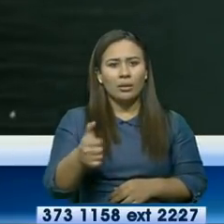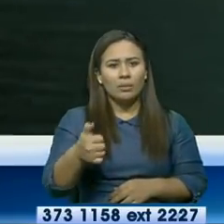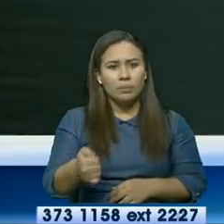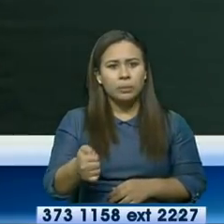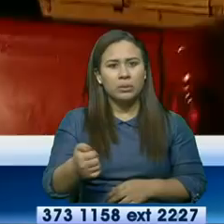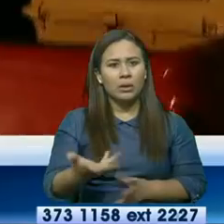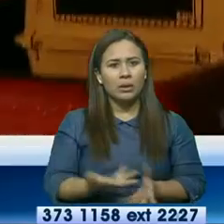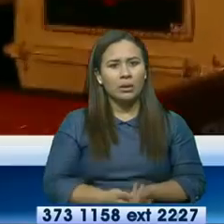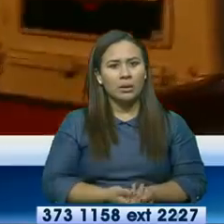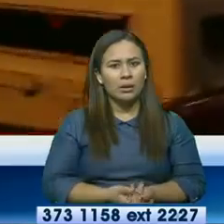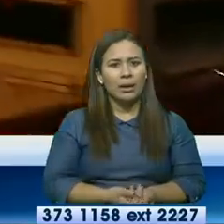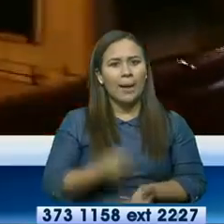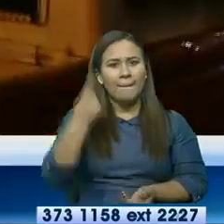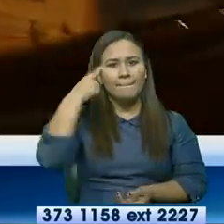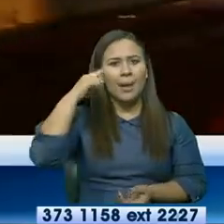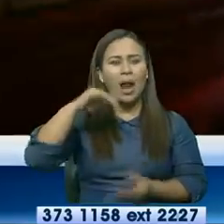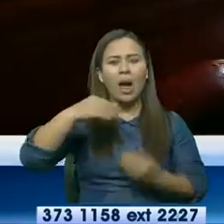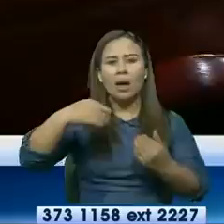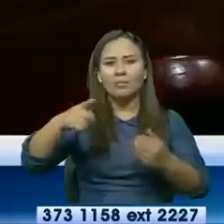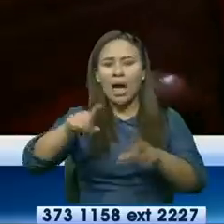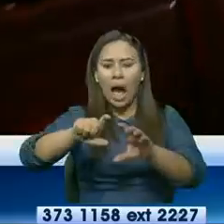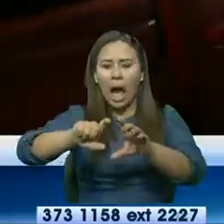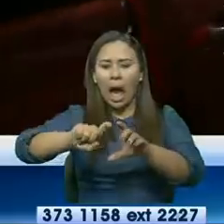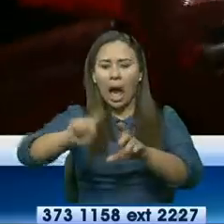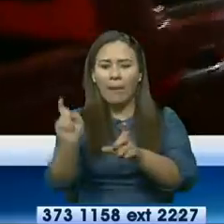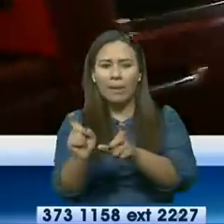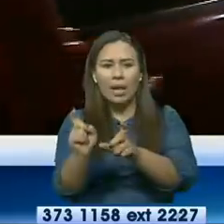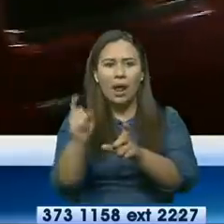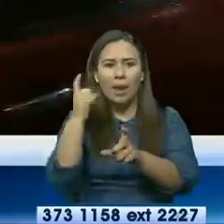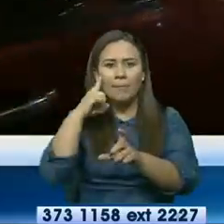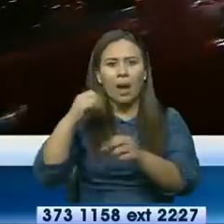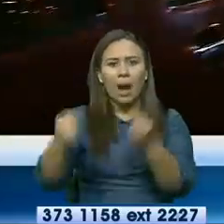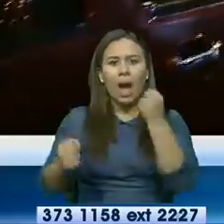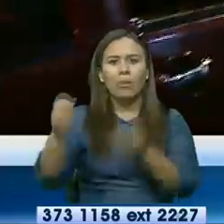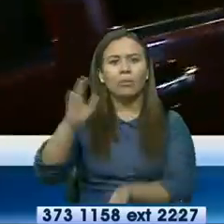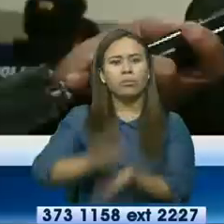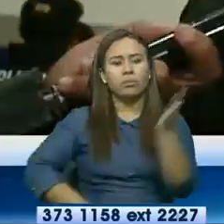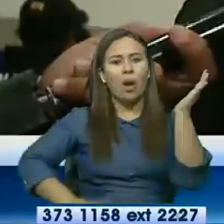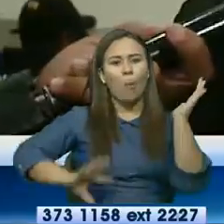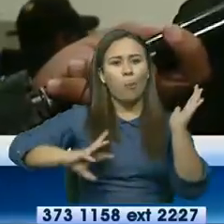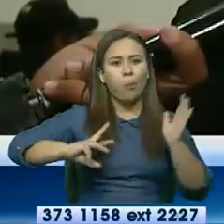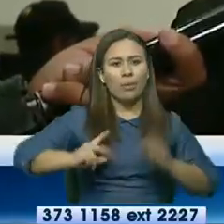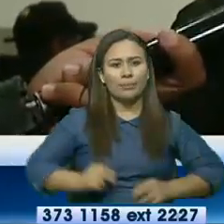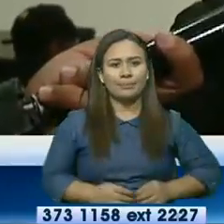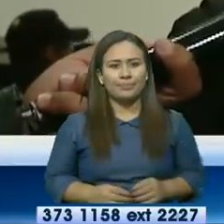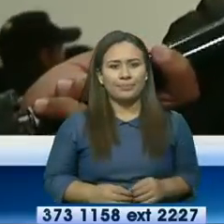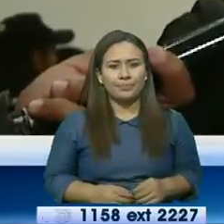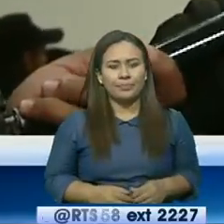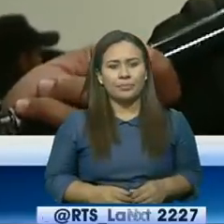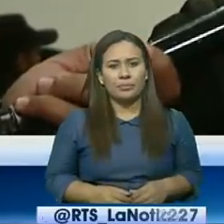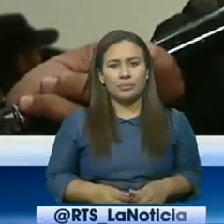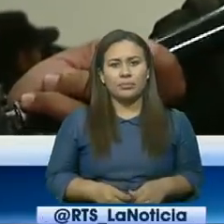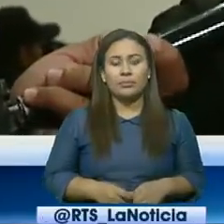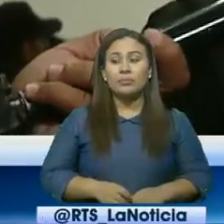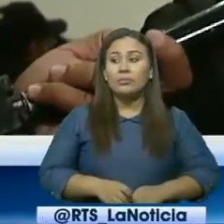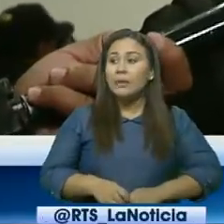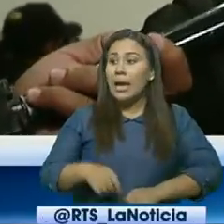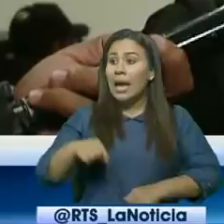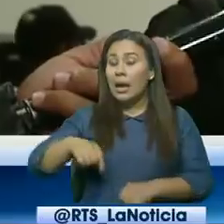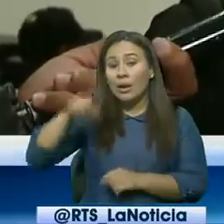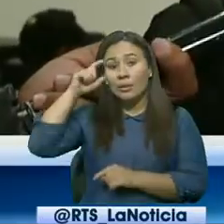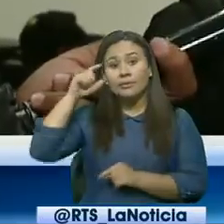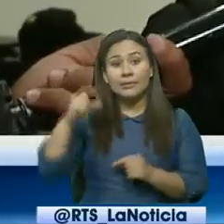programados para abrir las seguridades y llevarse los automotores los delitos poder que estaría que está investigando la fiscalía de delincuencia organizada